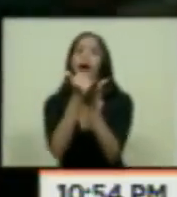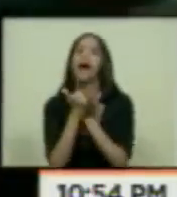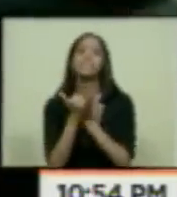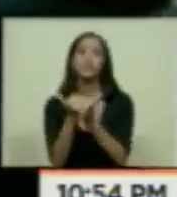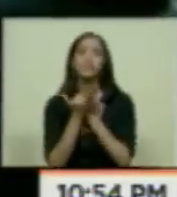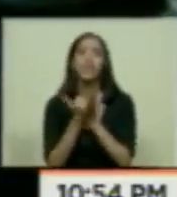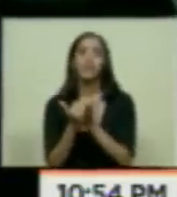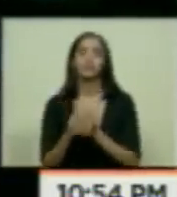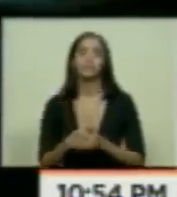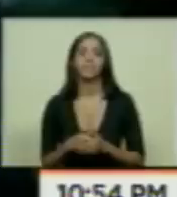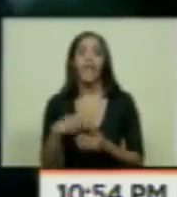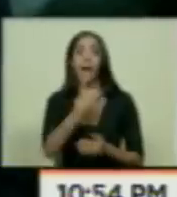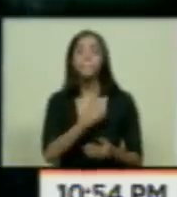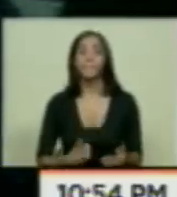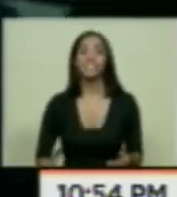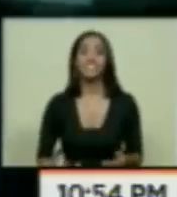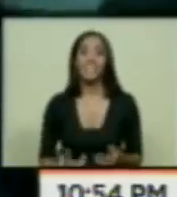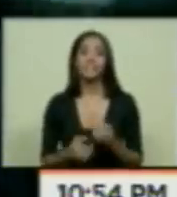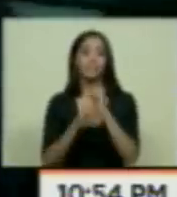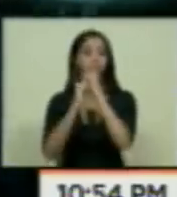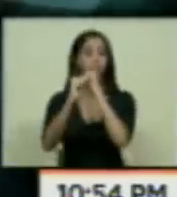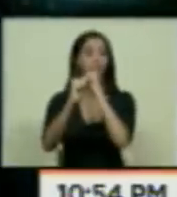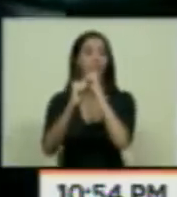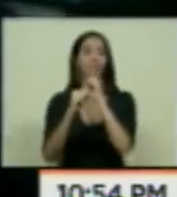El presidente, megáfono en mano,